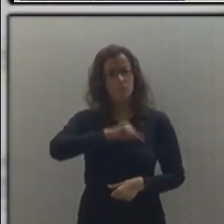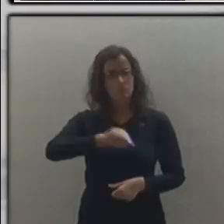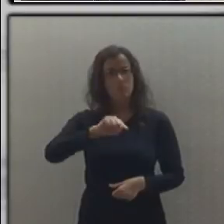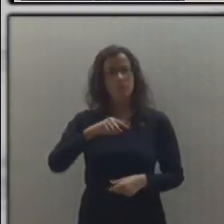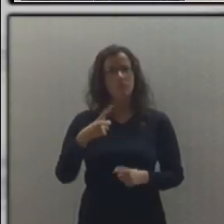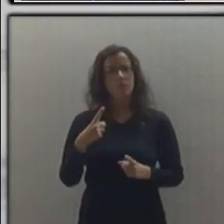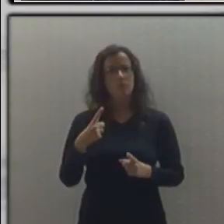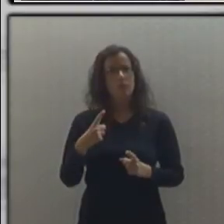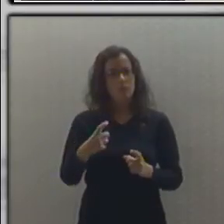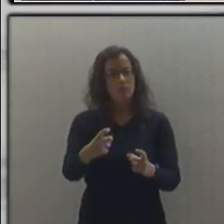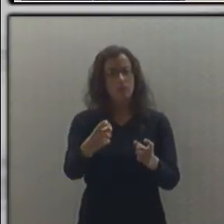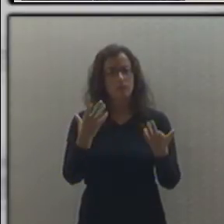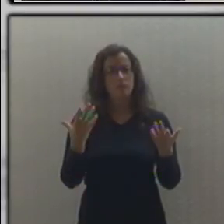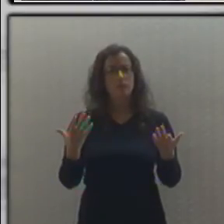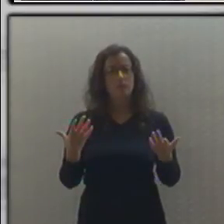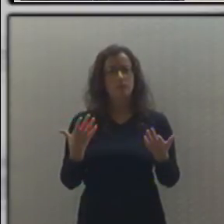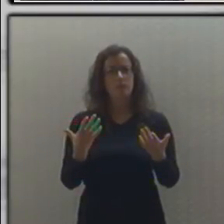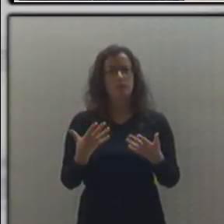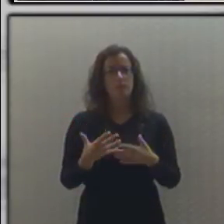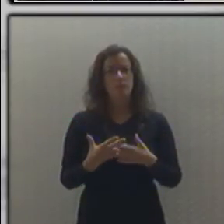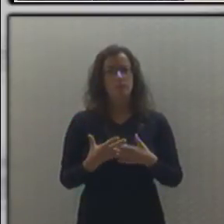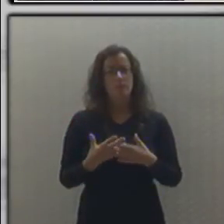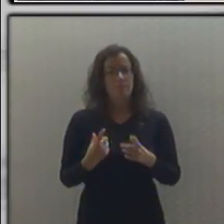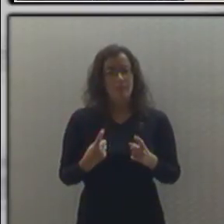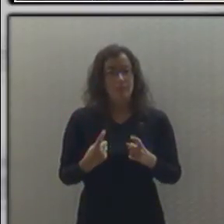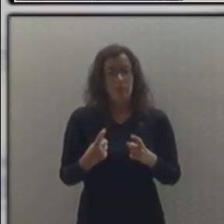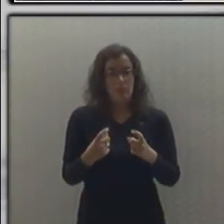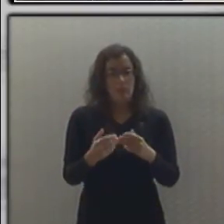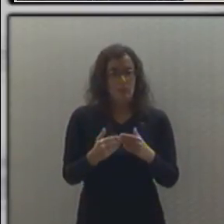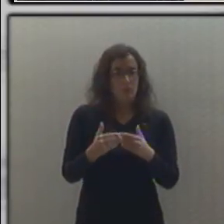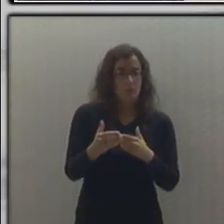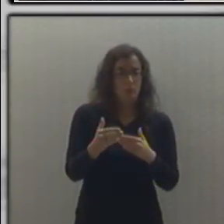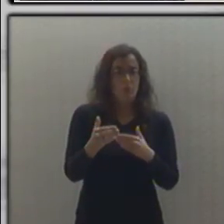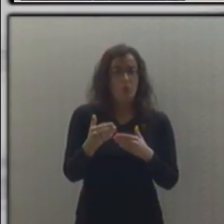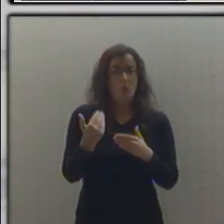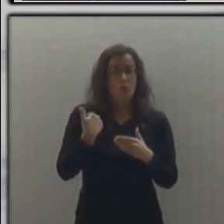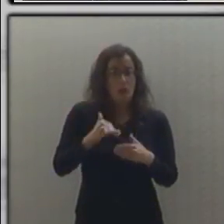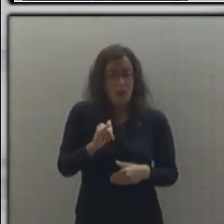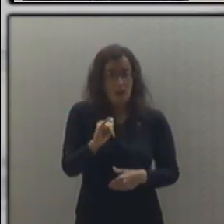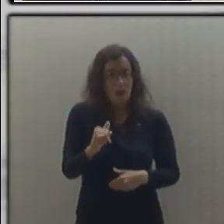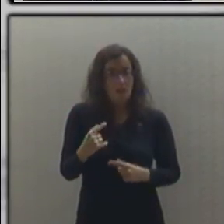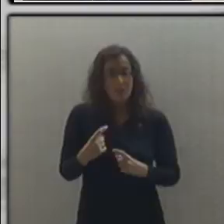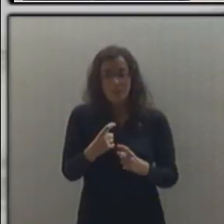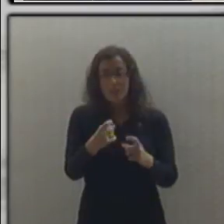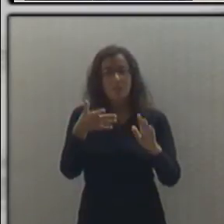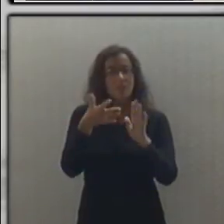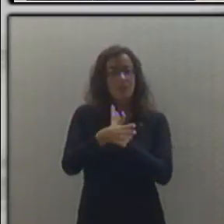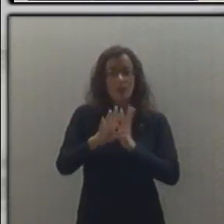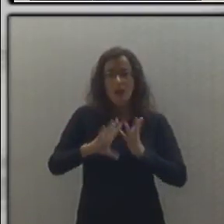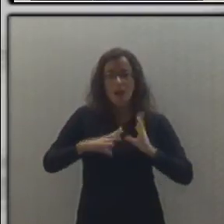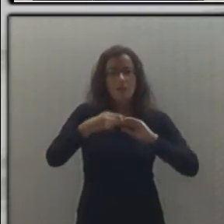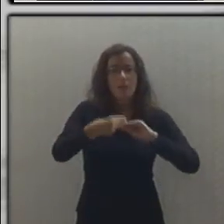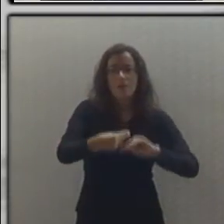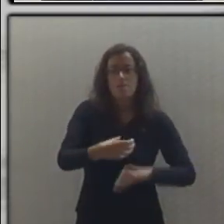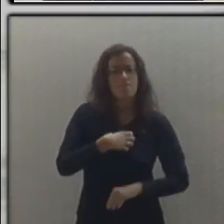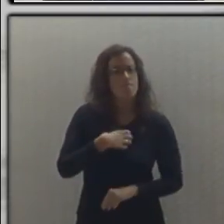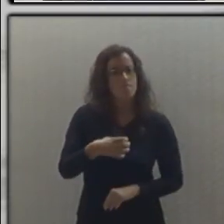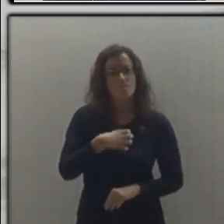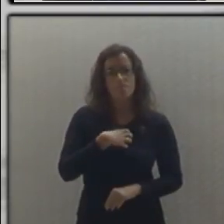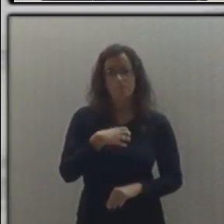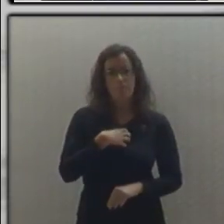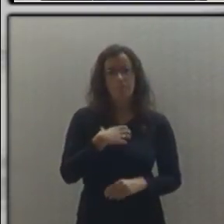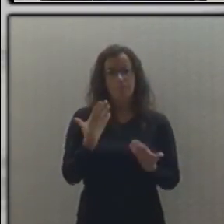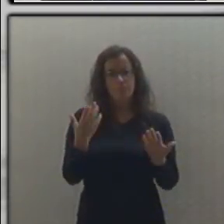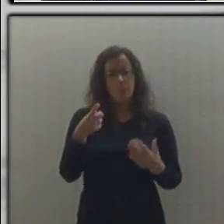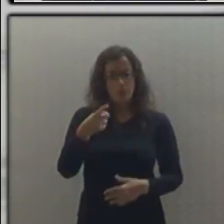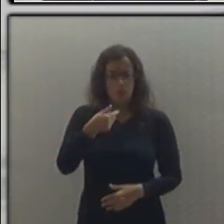necesidades que van a tener o que ya tienen están superando a su capacidad de adaptación. Esto es